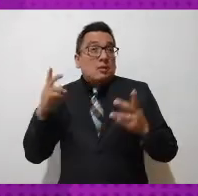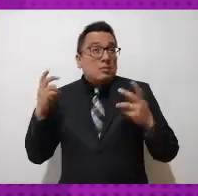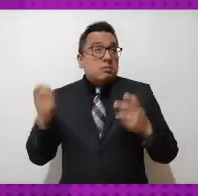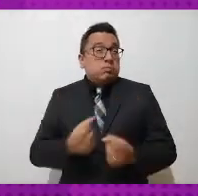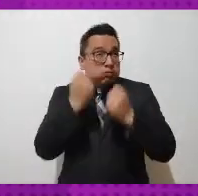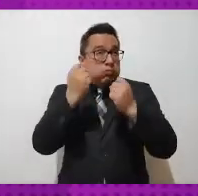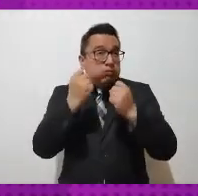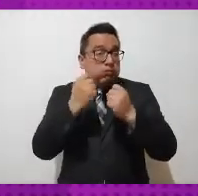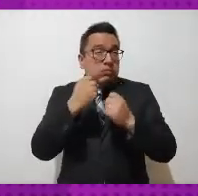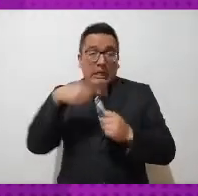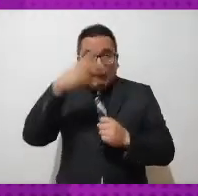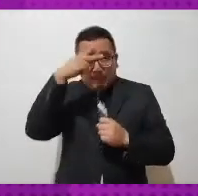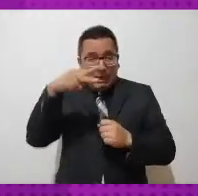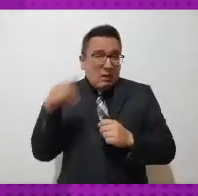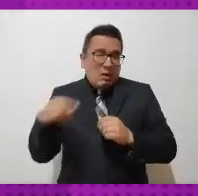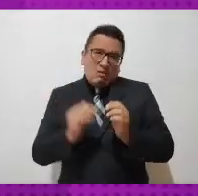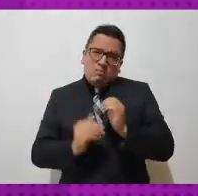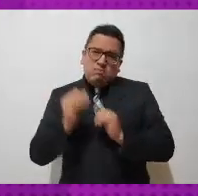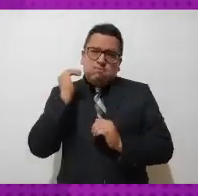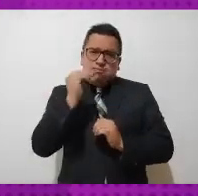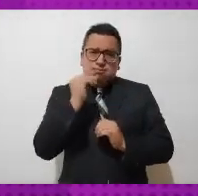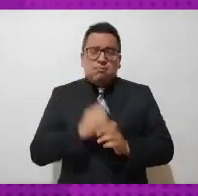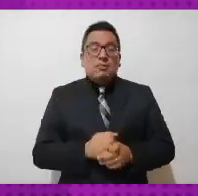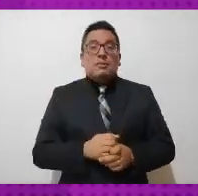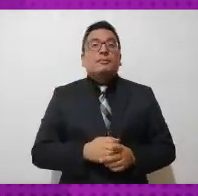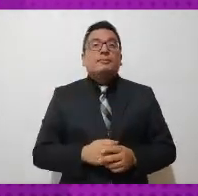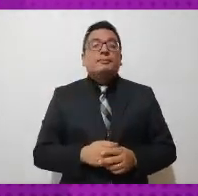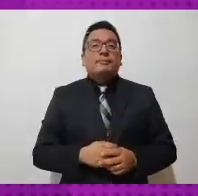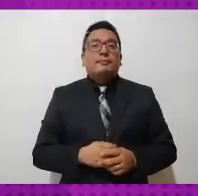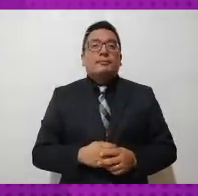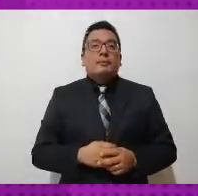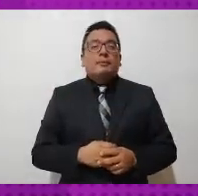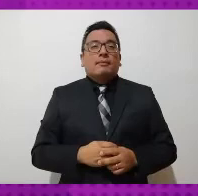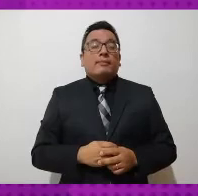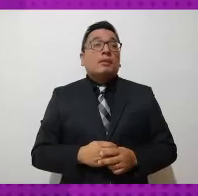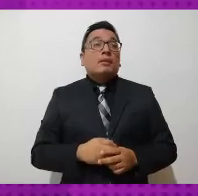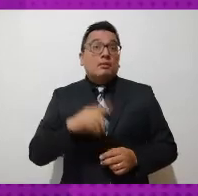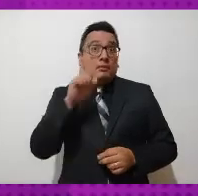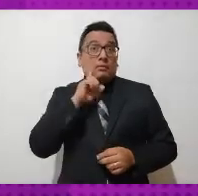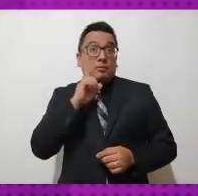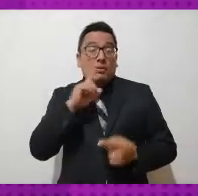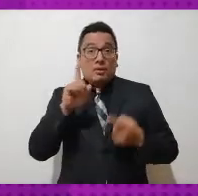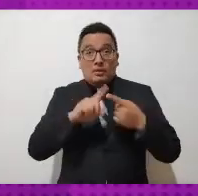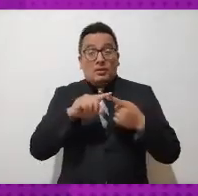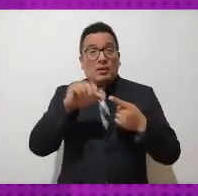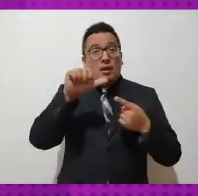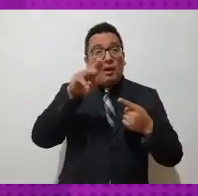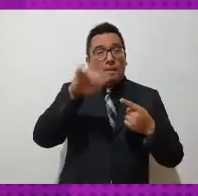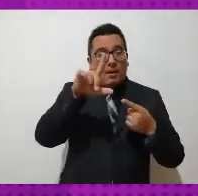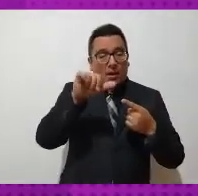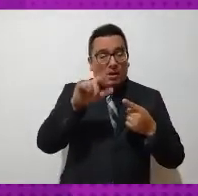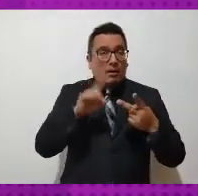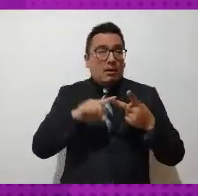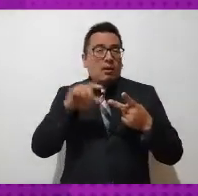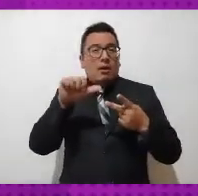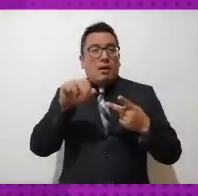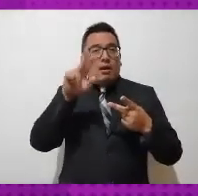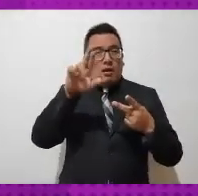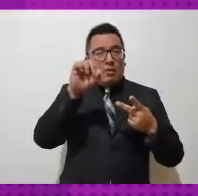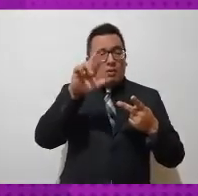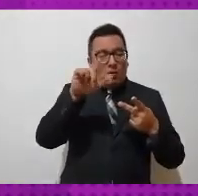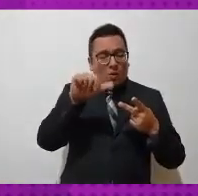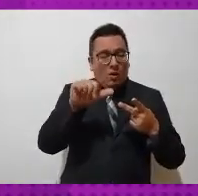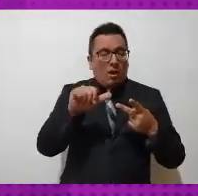en 3 años. Entonces, creo que estas acciones, tanto de Amalia González Caballero de Castillo Ledón, Aurora